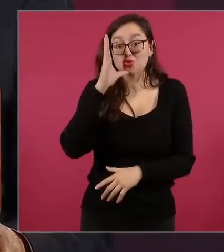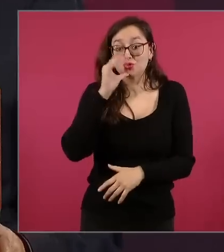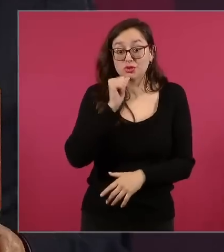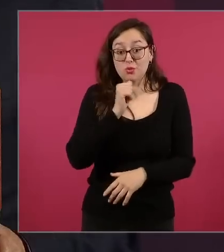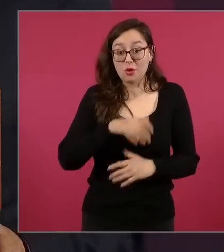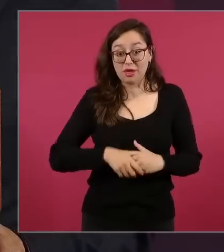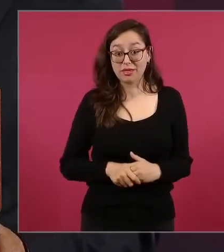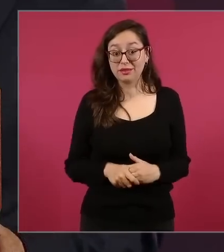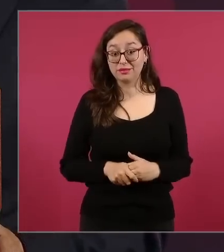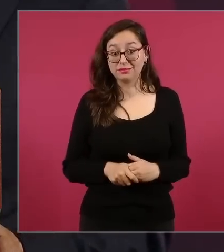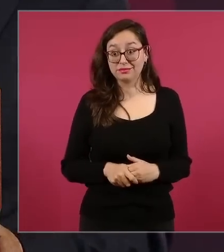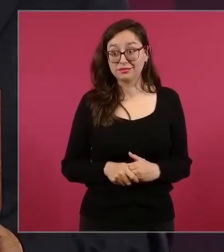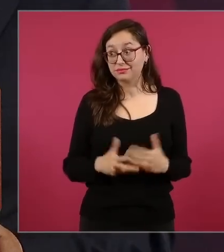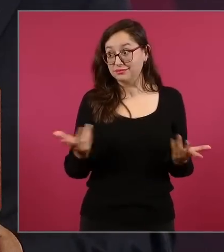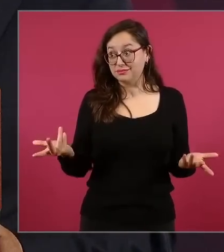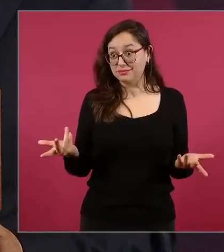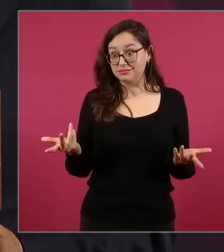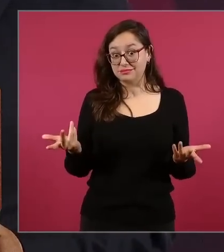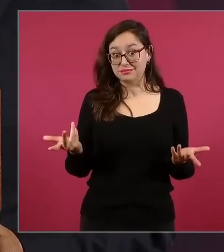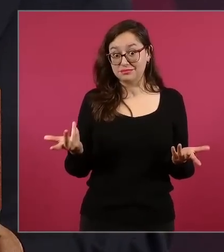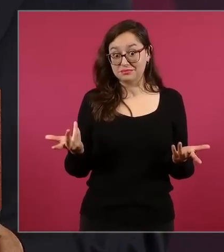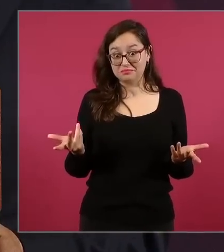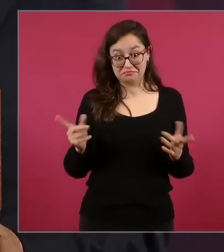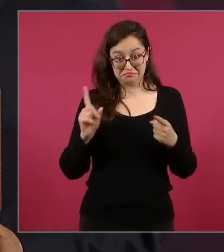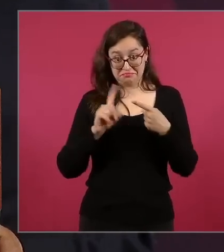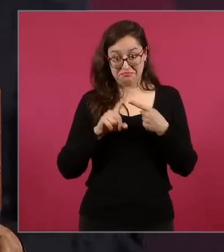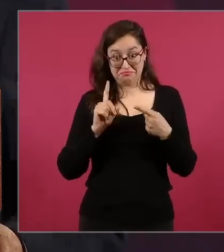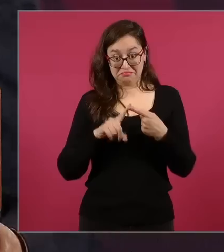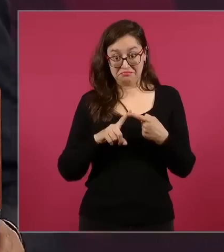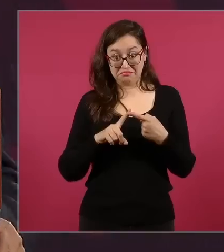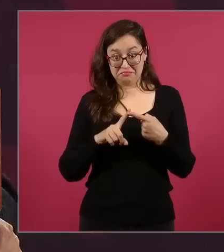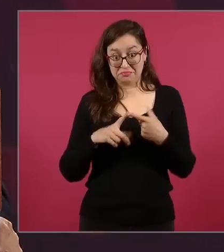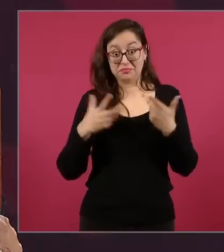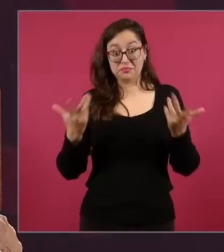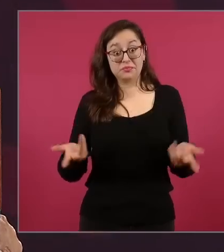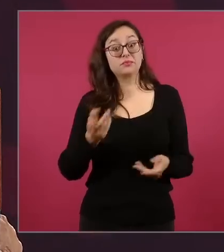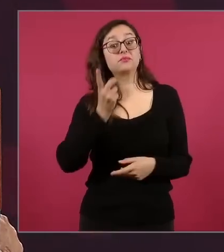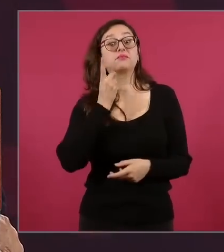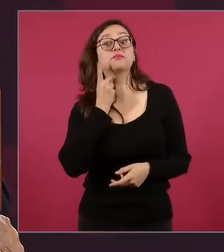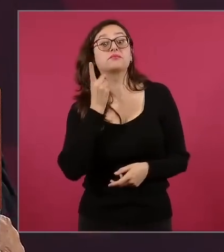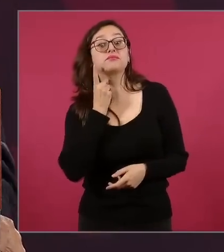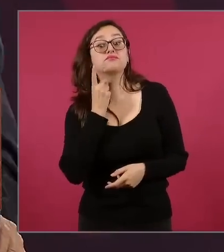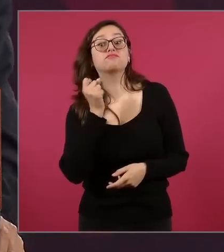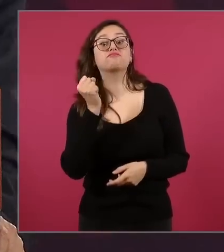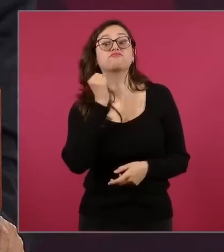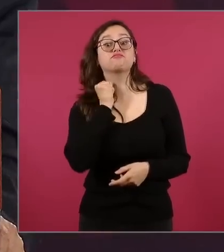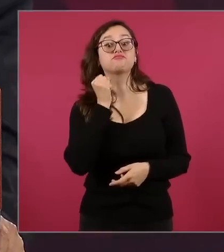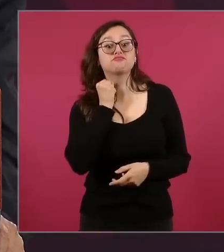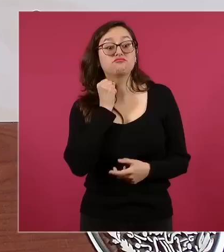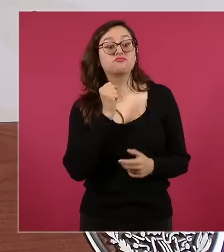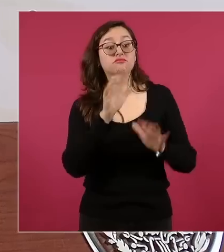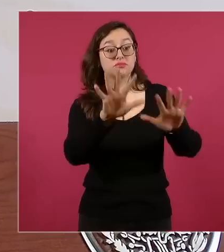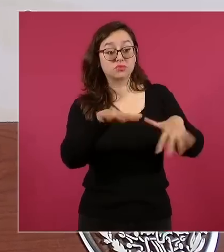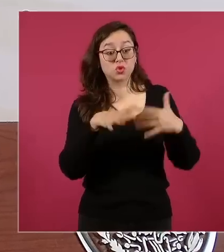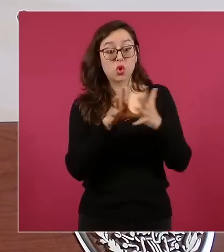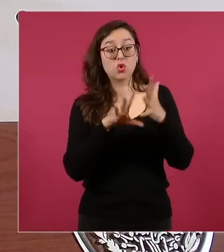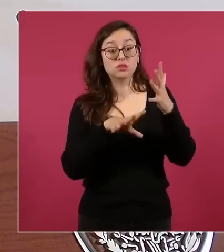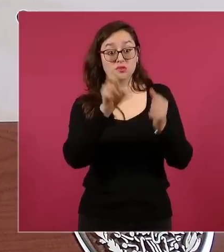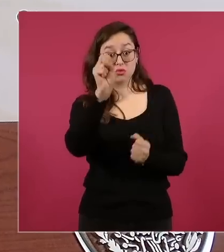de Derecho. Esa es una facultad que tiene el Poder